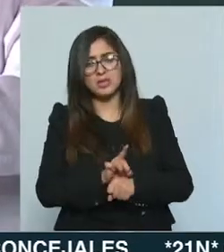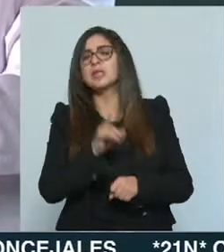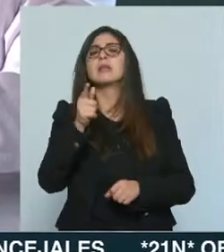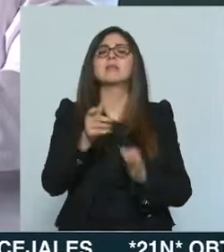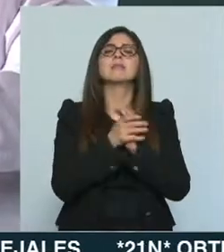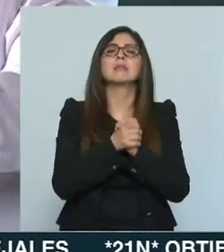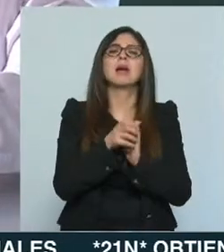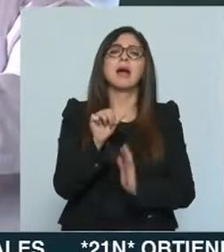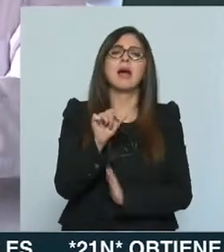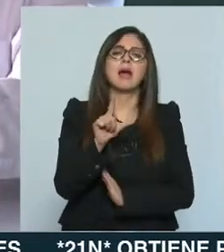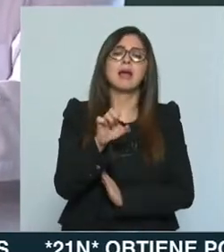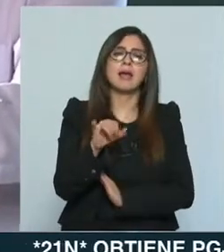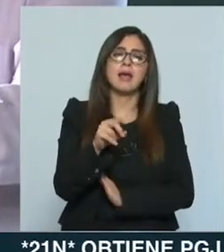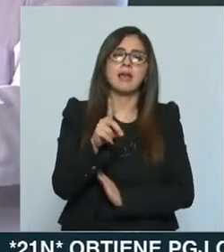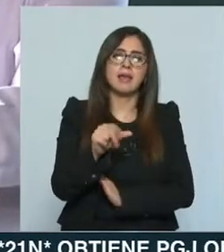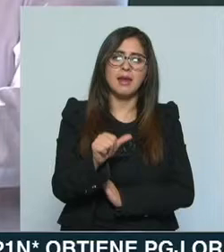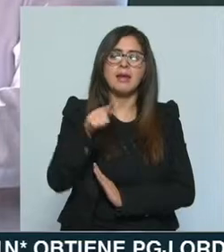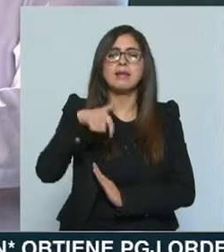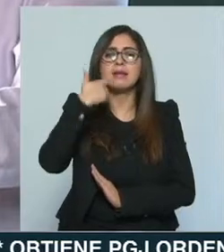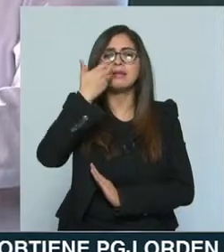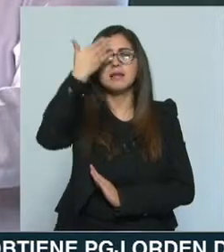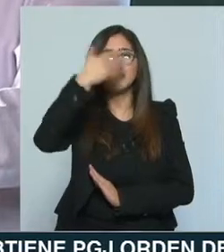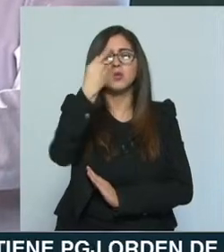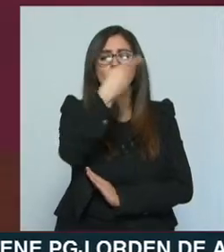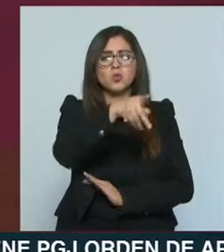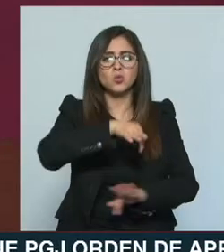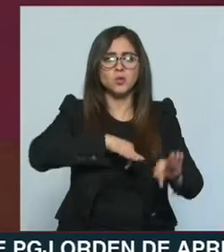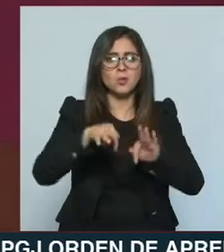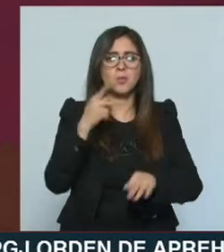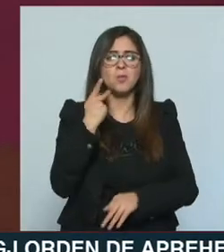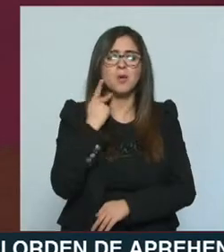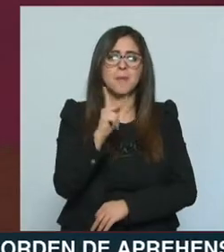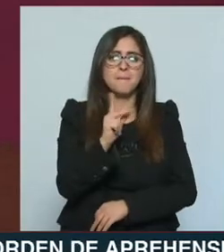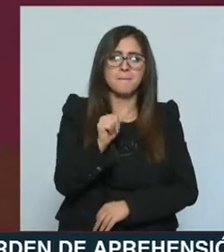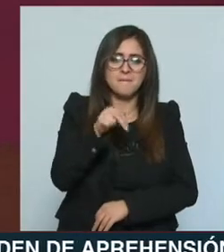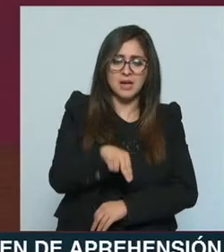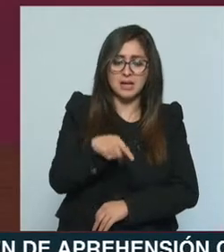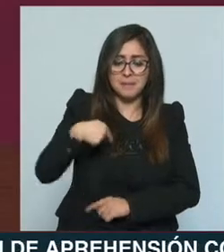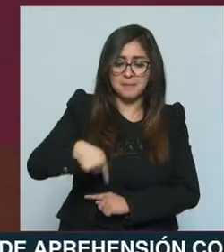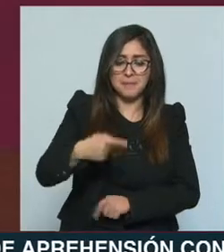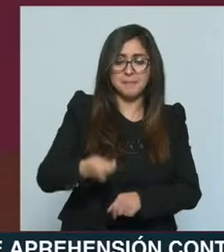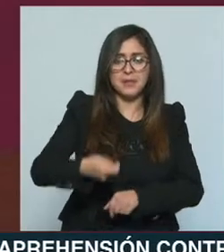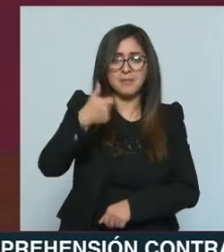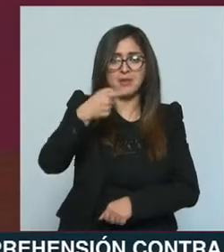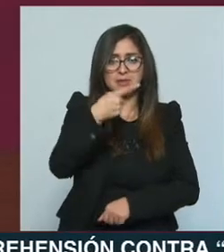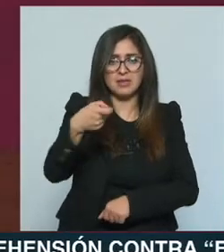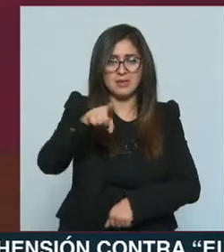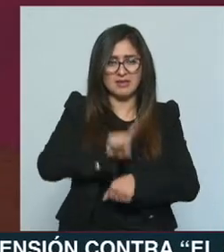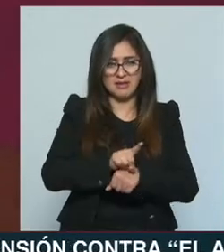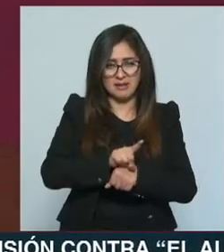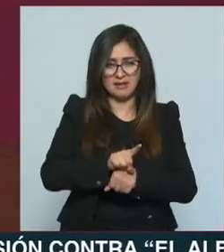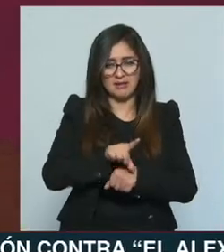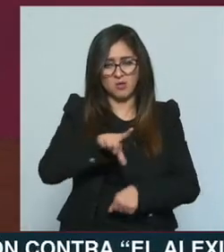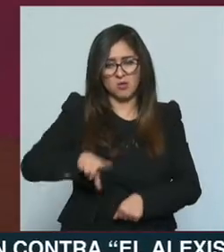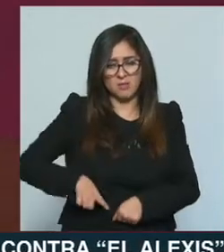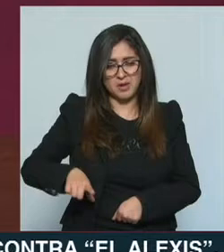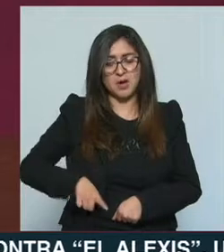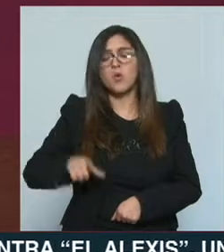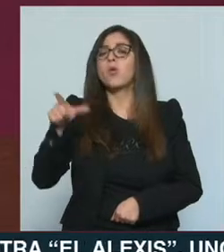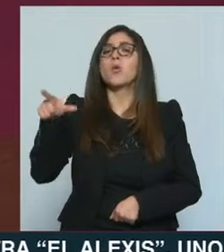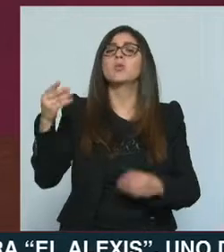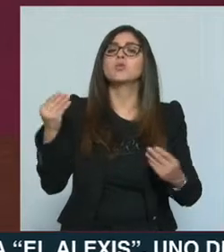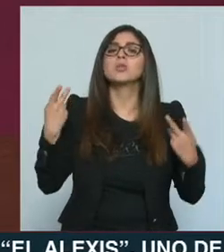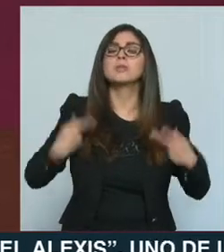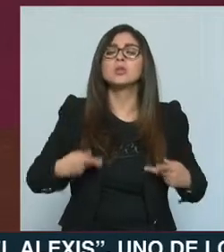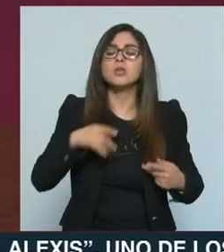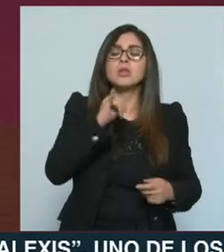cuál ha sido el papel de la oposición en los primeros 100 días del gobierno de Andrés Manuel López Obrador, porque mucho se especuló al inicio de su mandato, ya que,